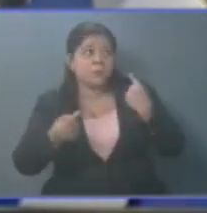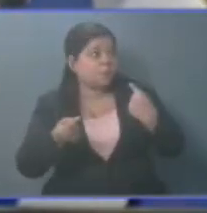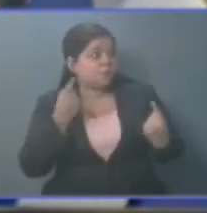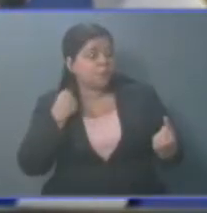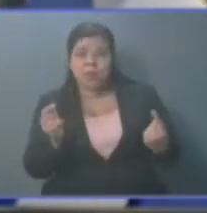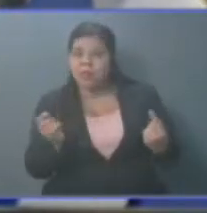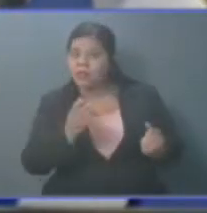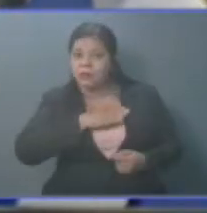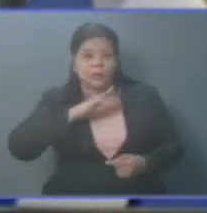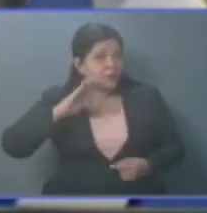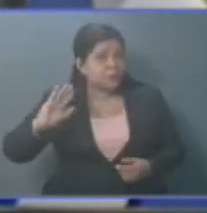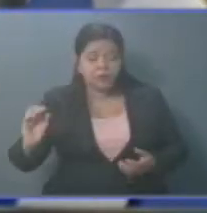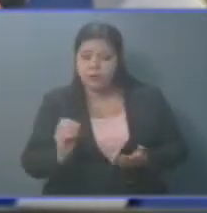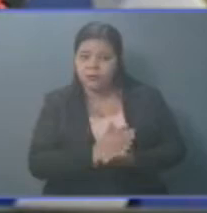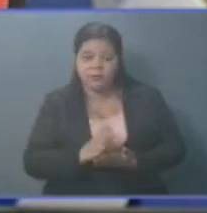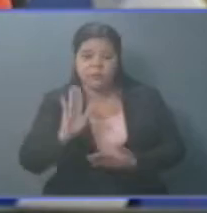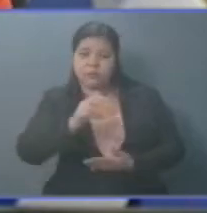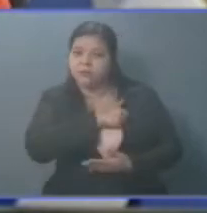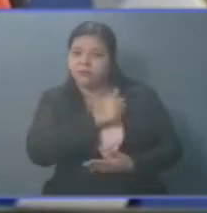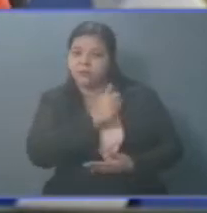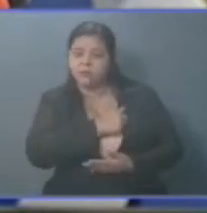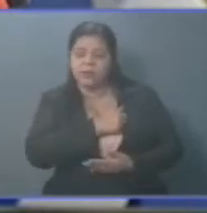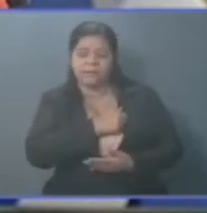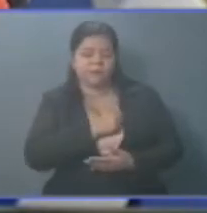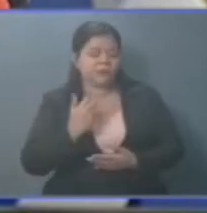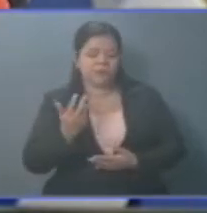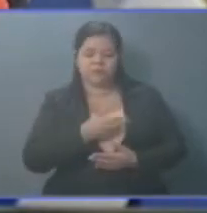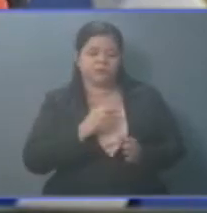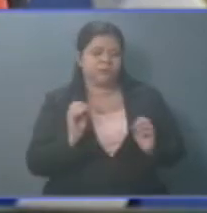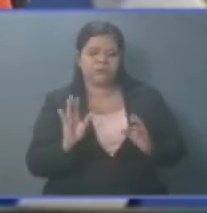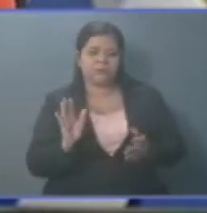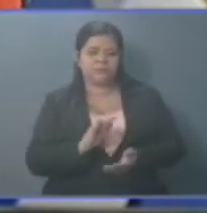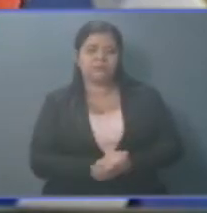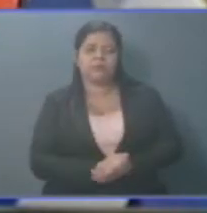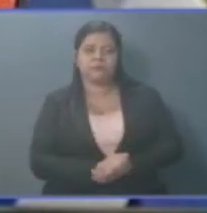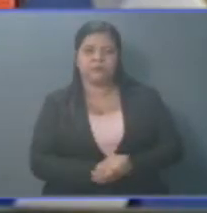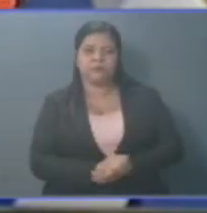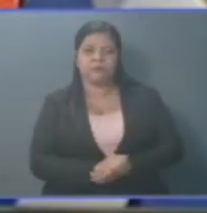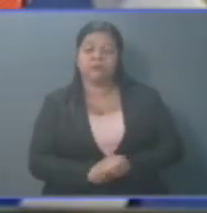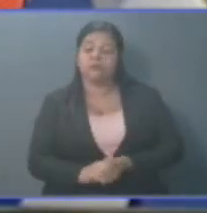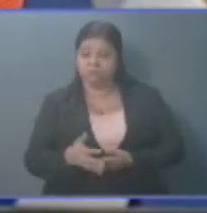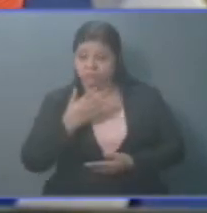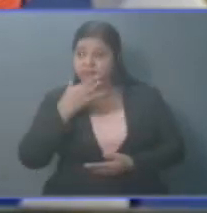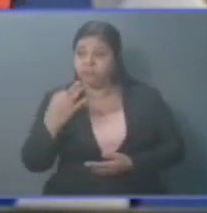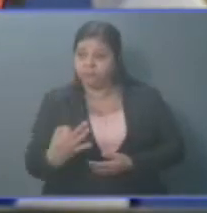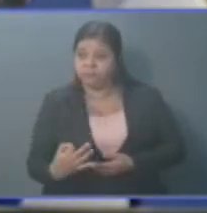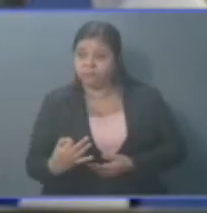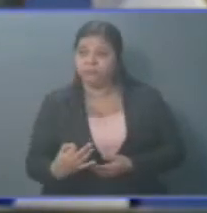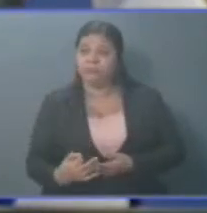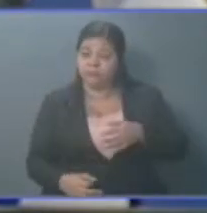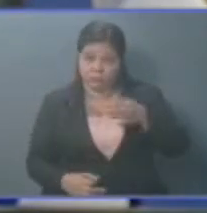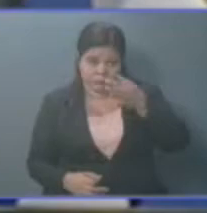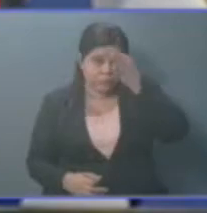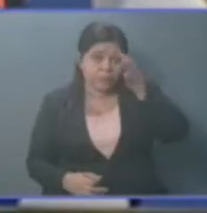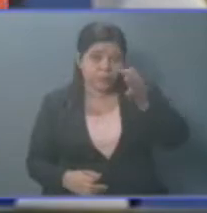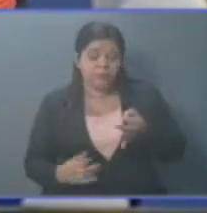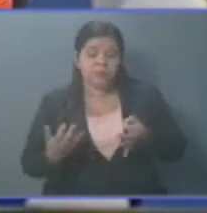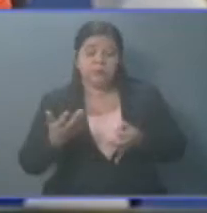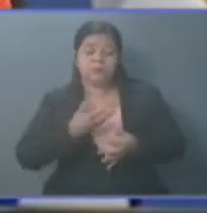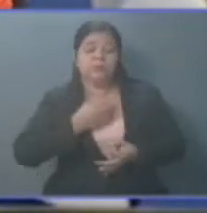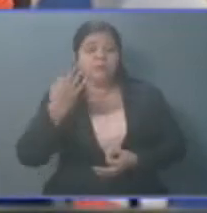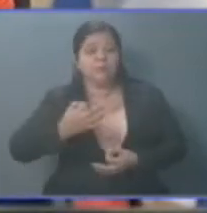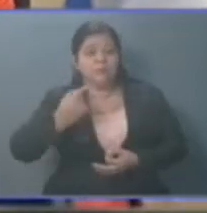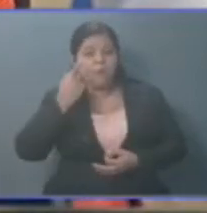cumplen con su obligación, eso ya no es responsabilidad de nosotros. En realidad, creo que hay que tener más cuidado